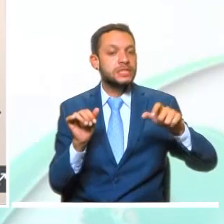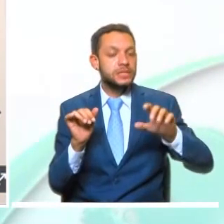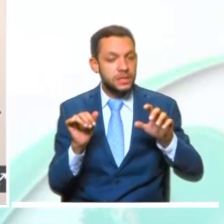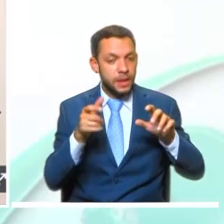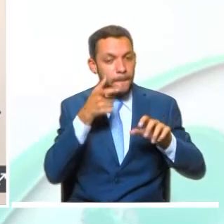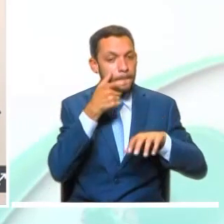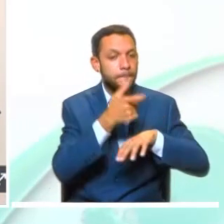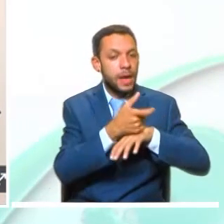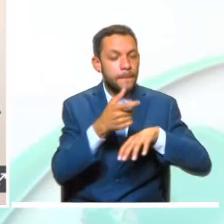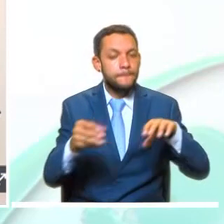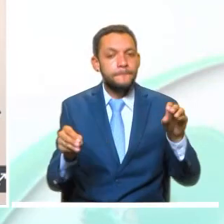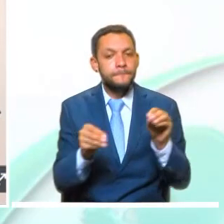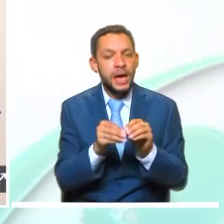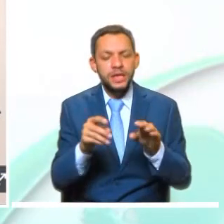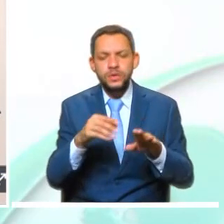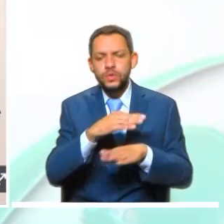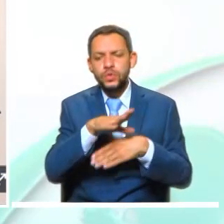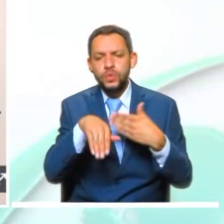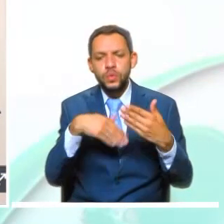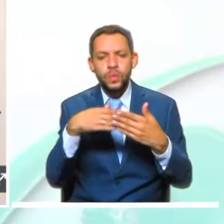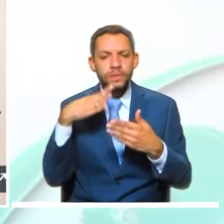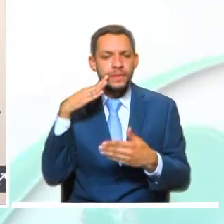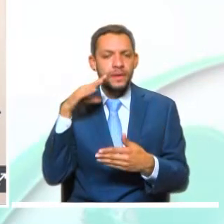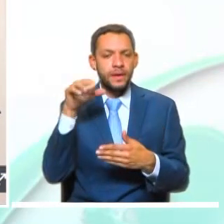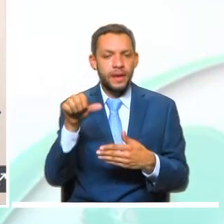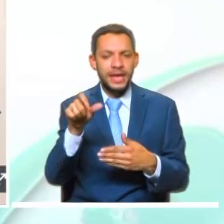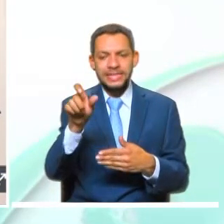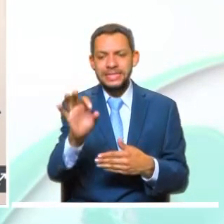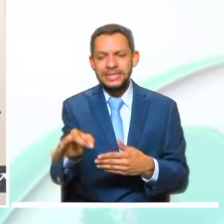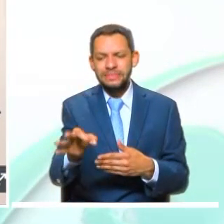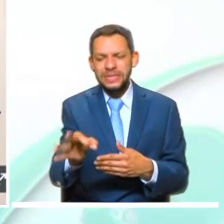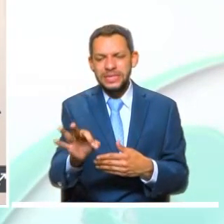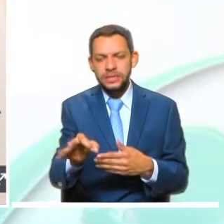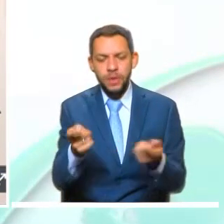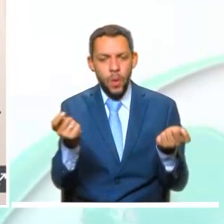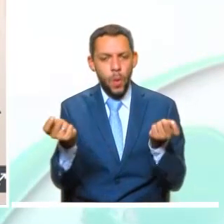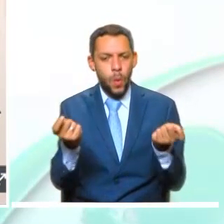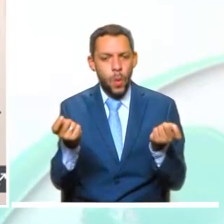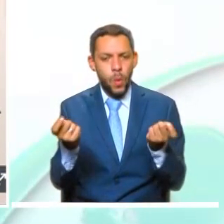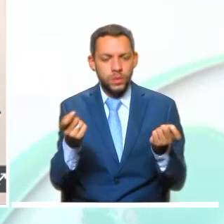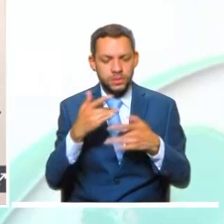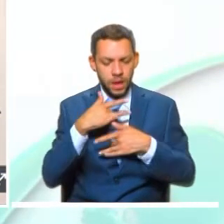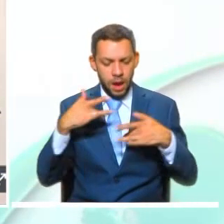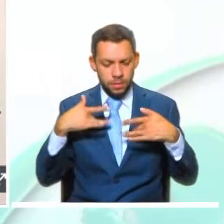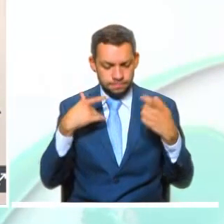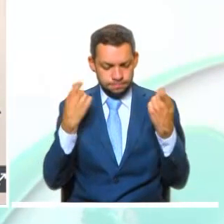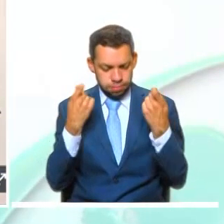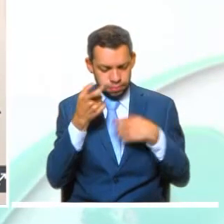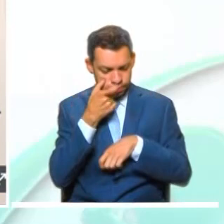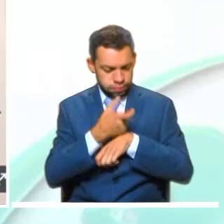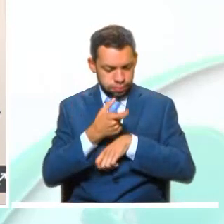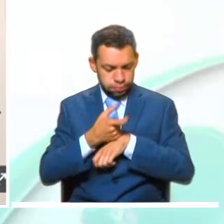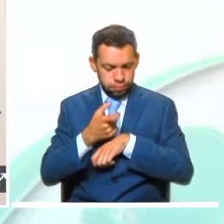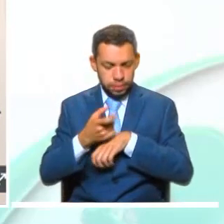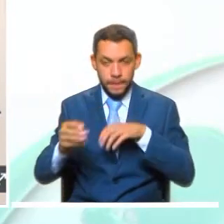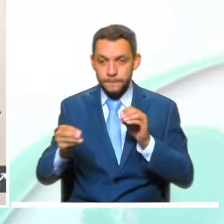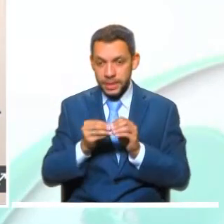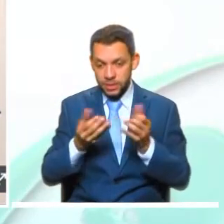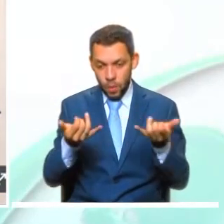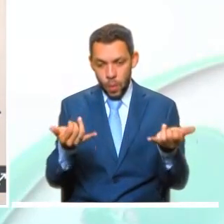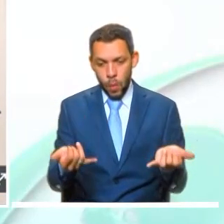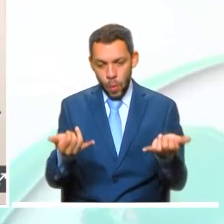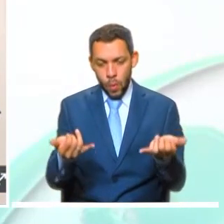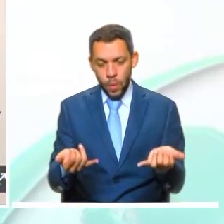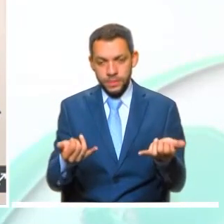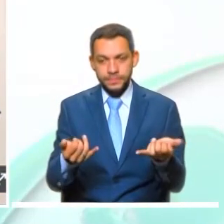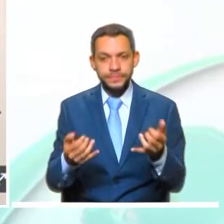todas las mujeres deben de tener siempre controles y chequeos médicos y ahora que estamos como en